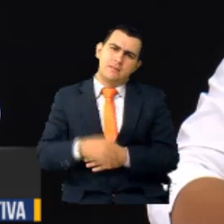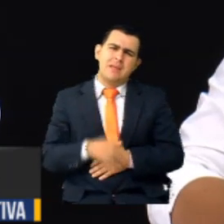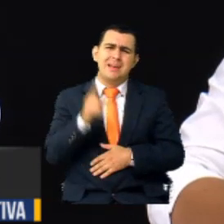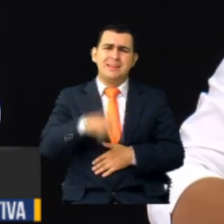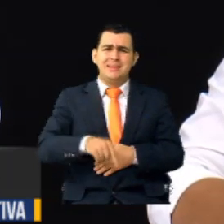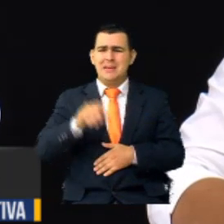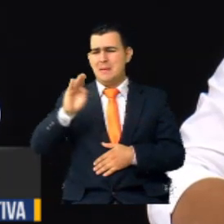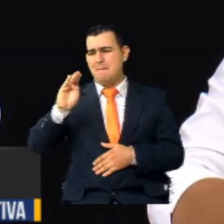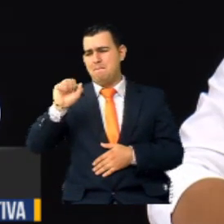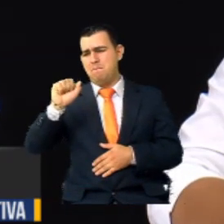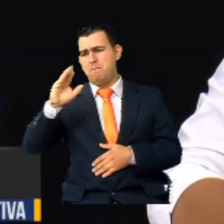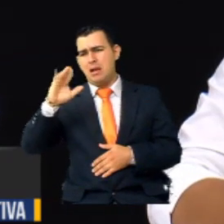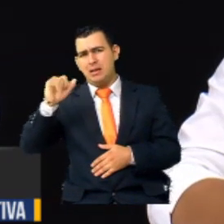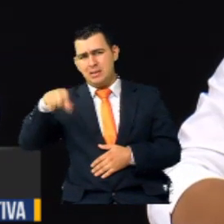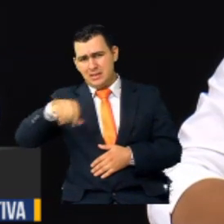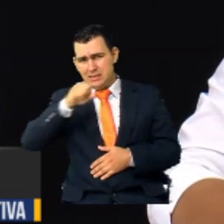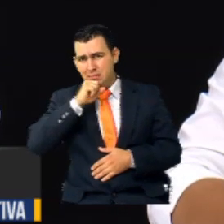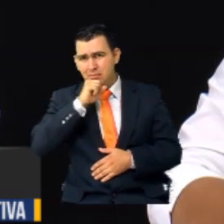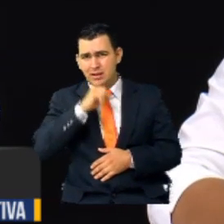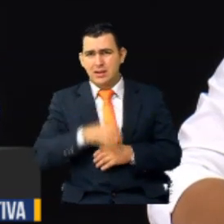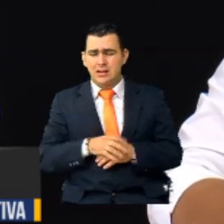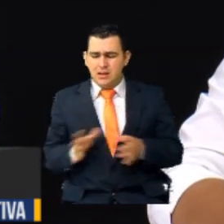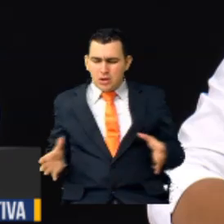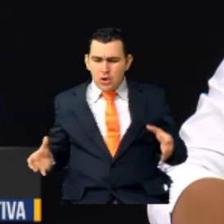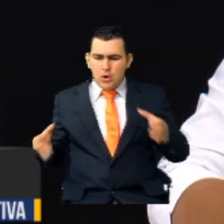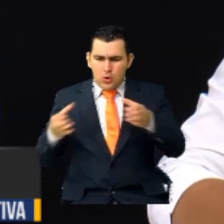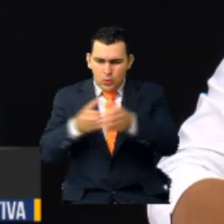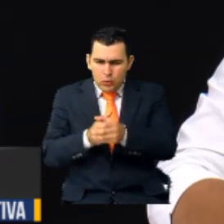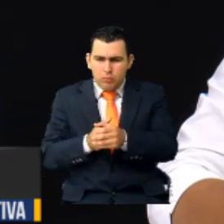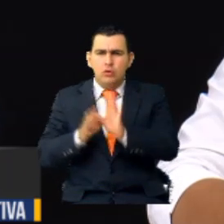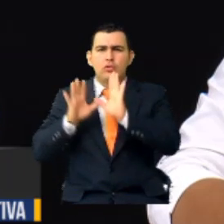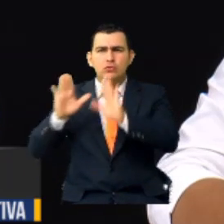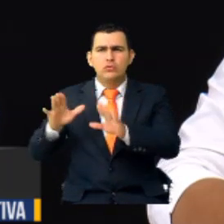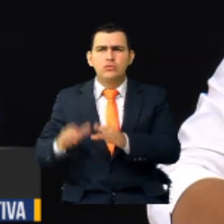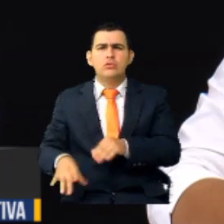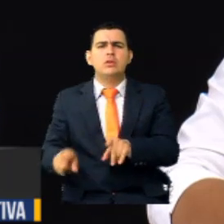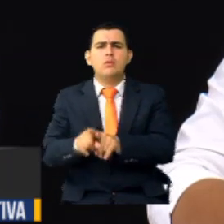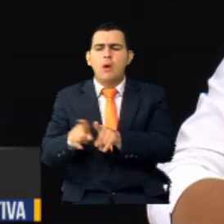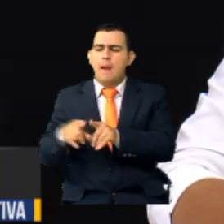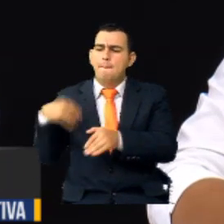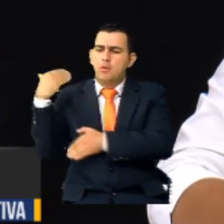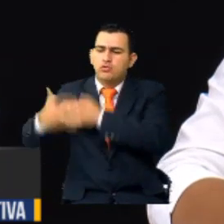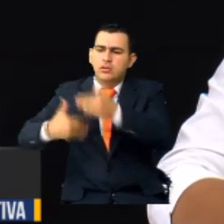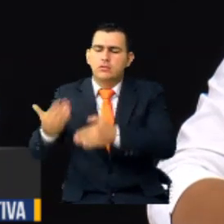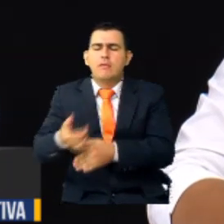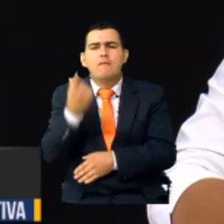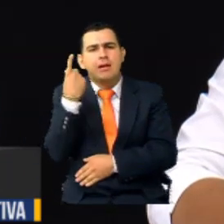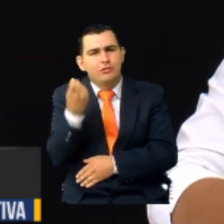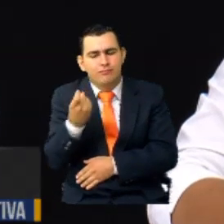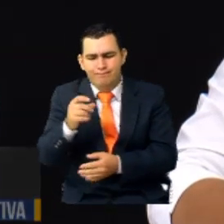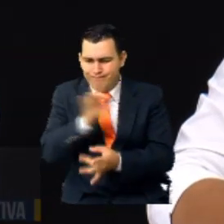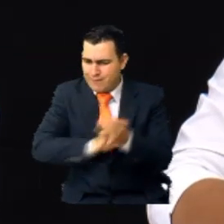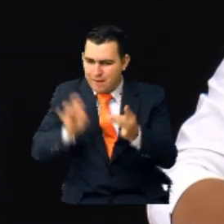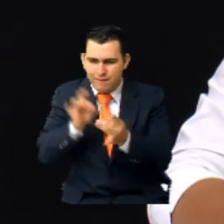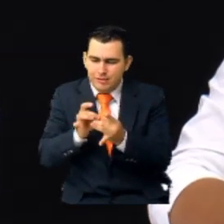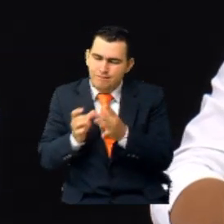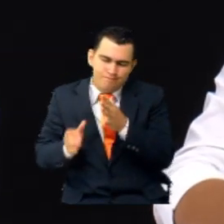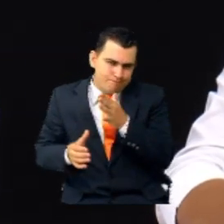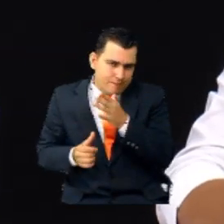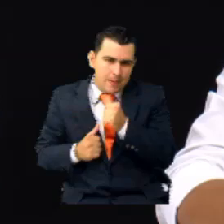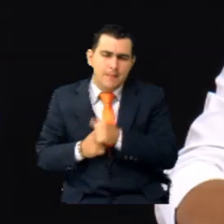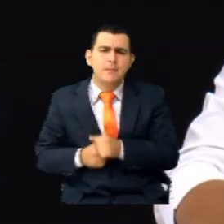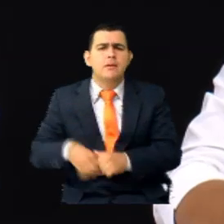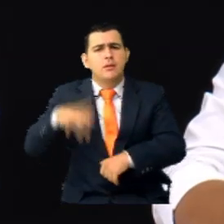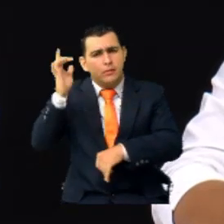las que hoy controlan el microtráfico, BACRIN que se ha derivado de un programa, por un proceso de paz que se hizo de manera imperfecta. Hoy tenemos que tomar los